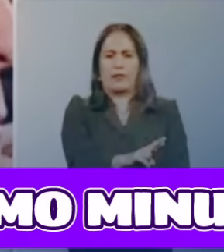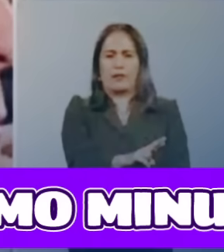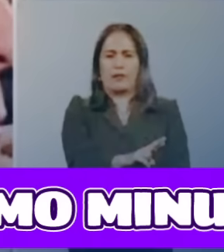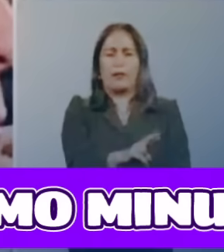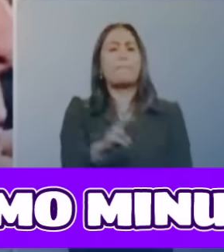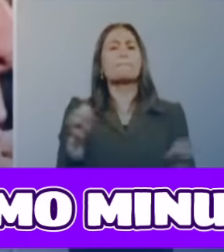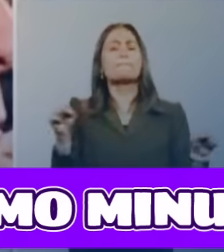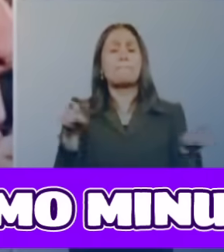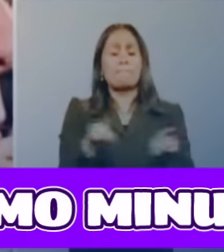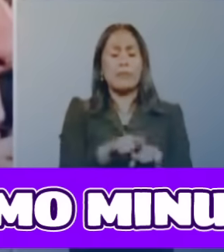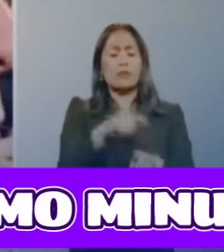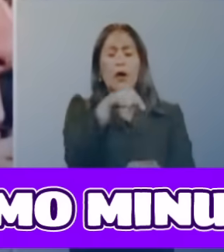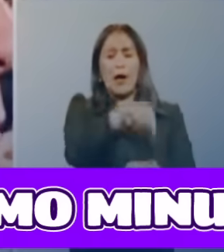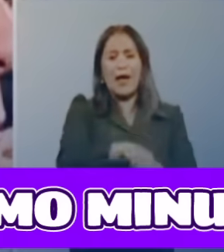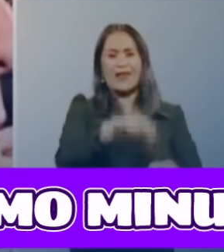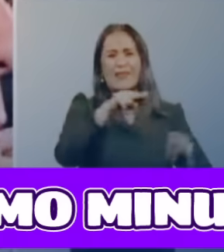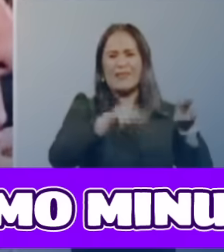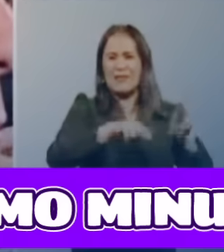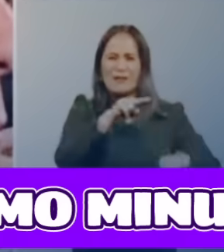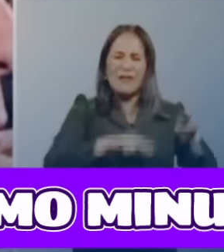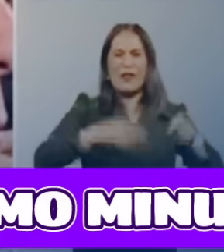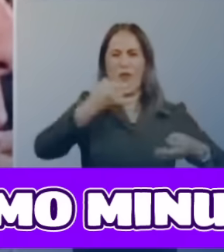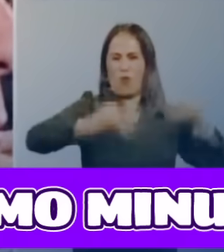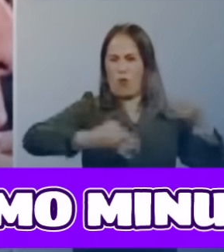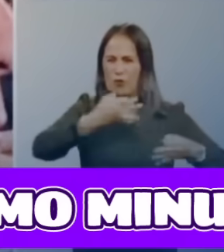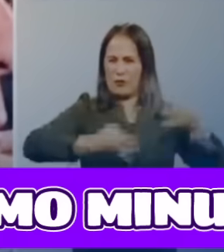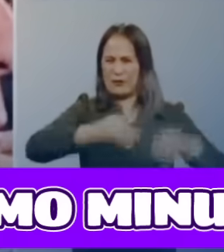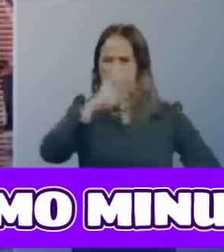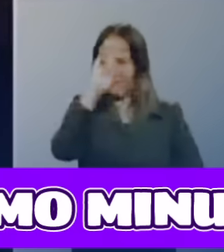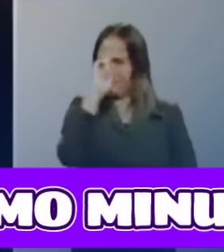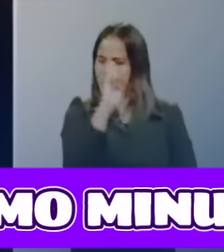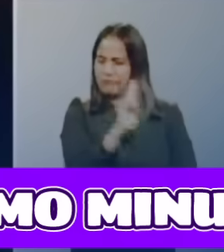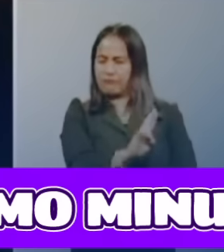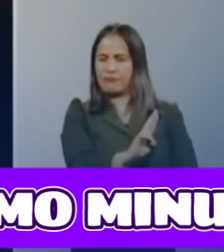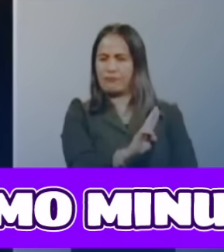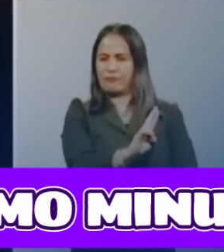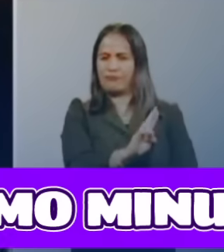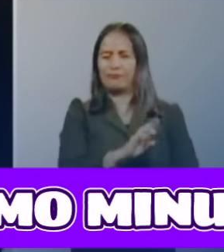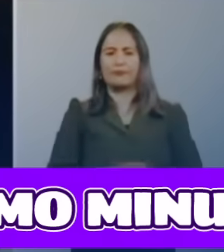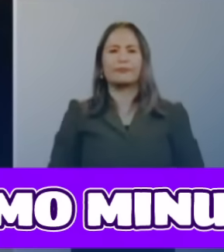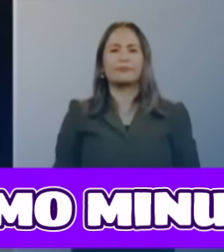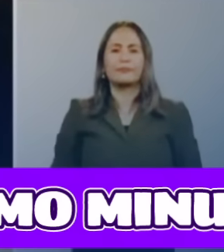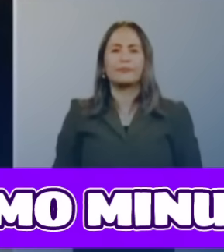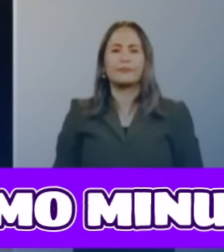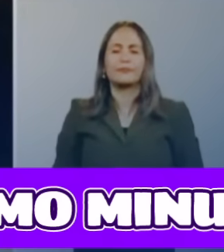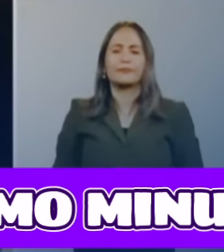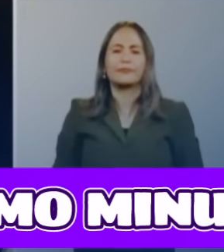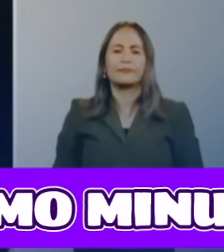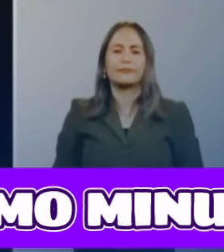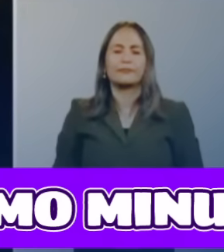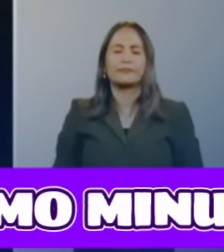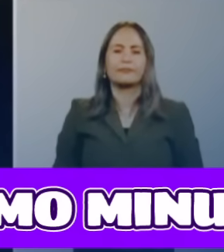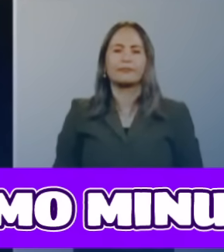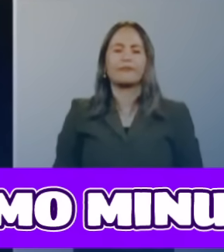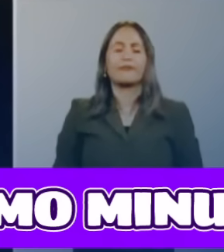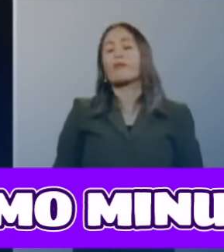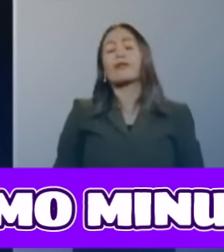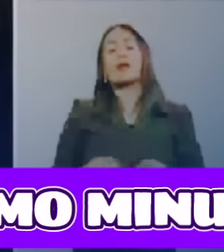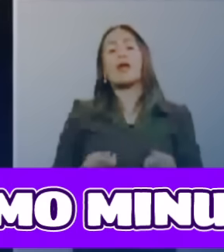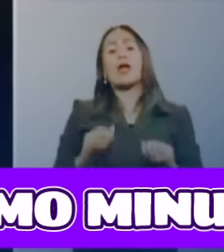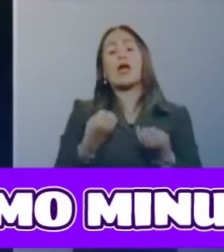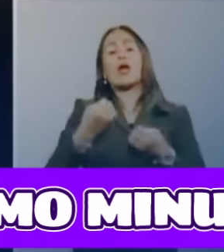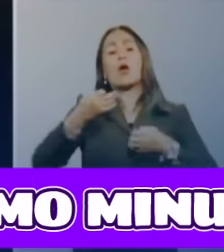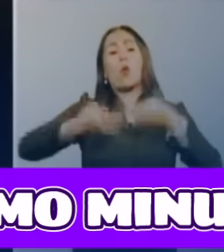efectiva la independencia de la judicatura. la independencia